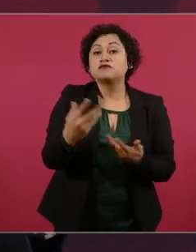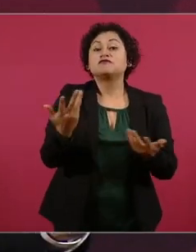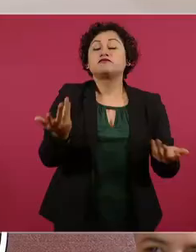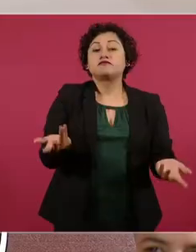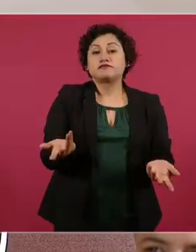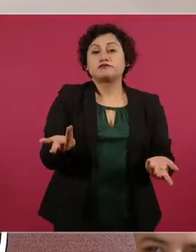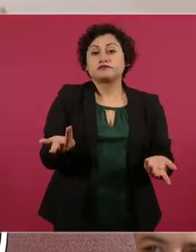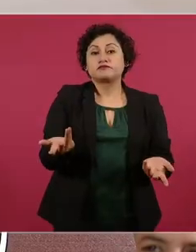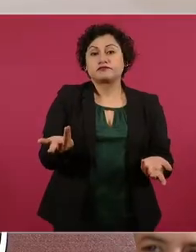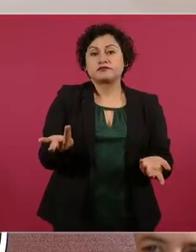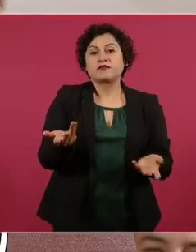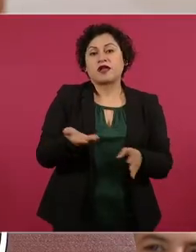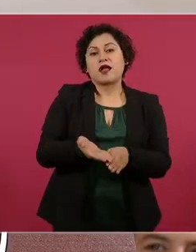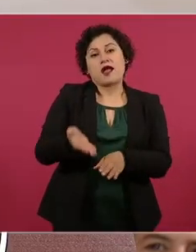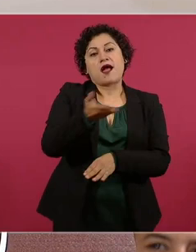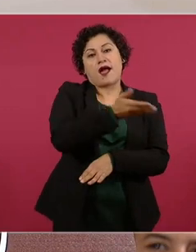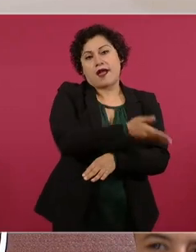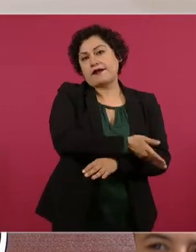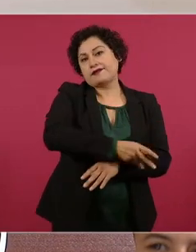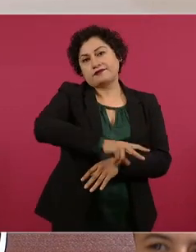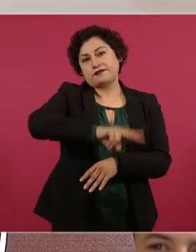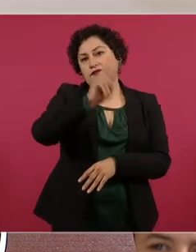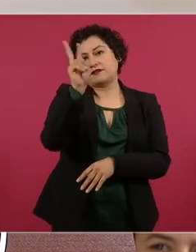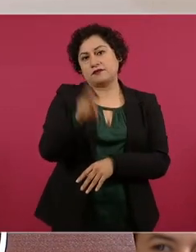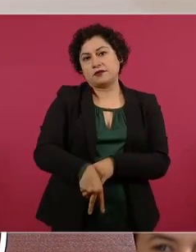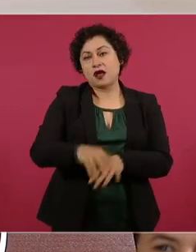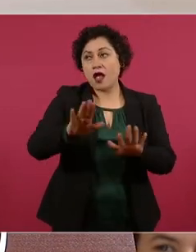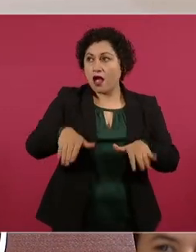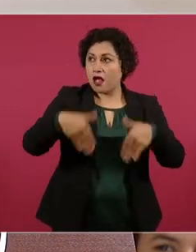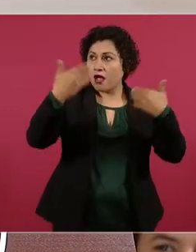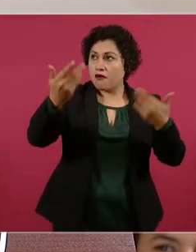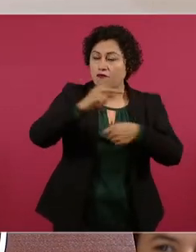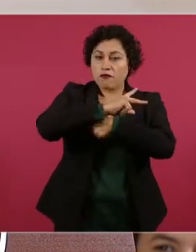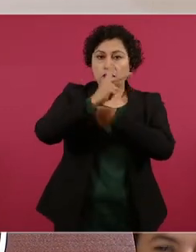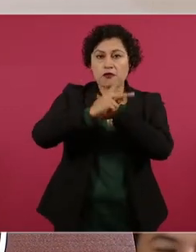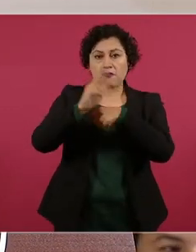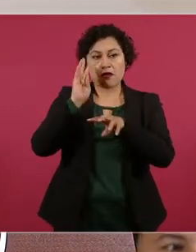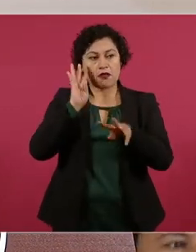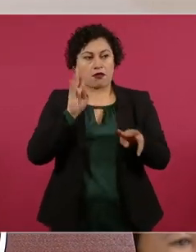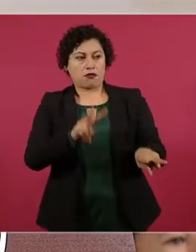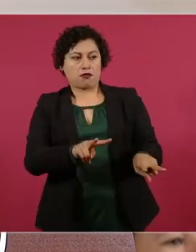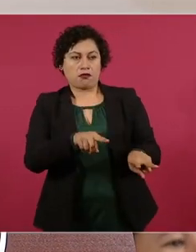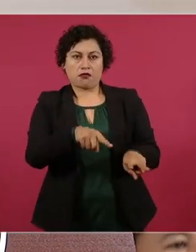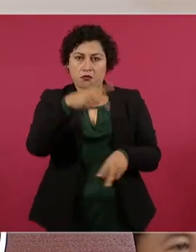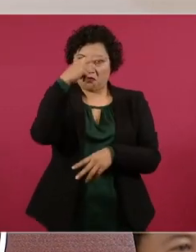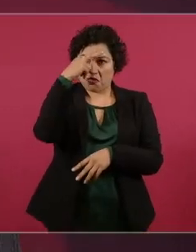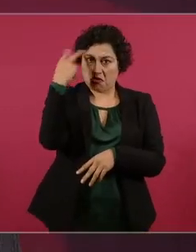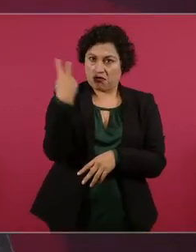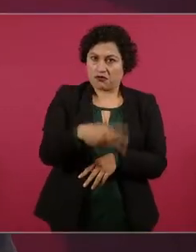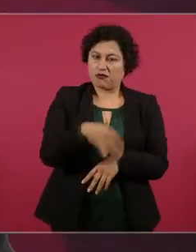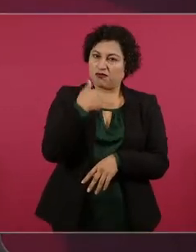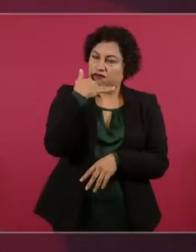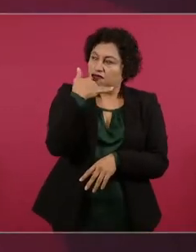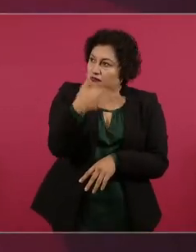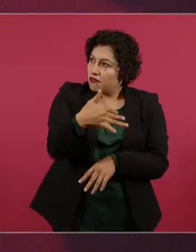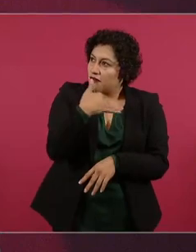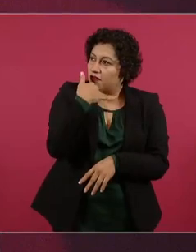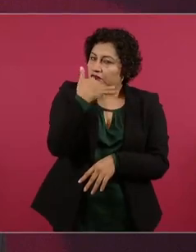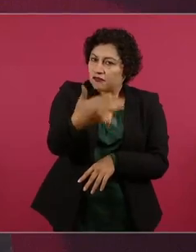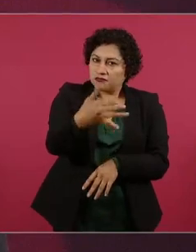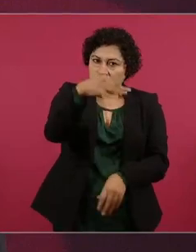lamentablemente se distinguía por ser uno de los países con más fraudes electorales. Hasta hace